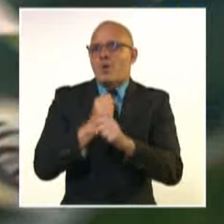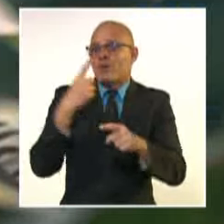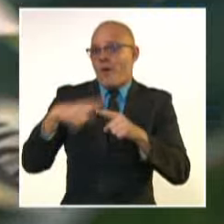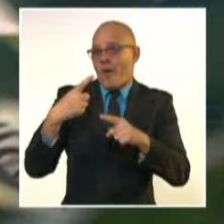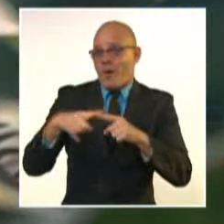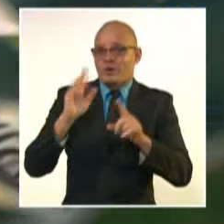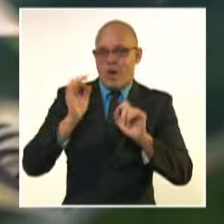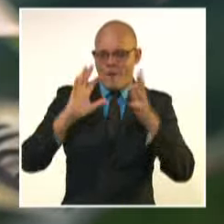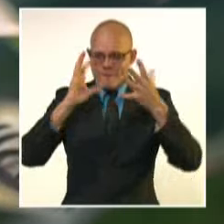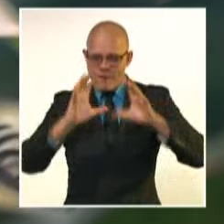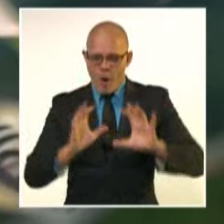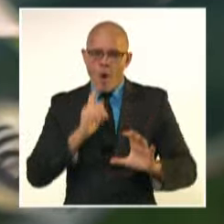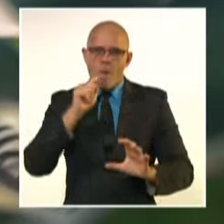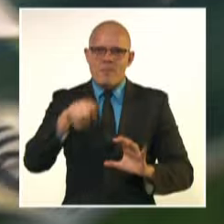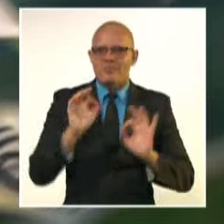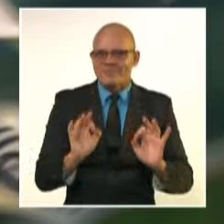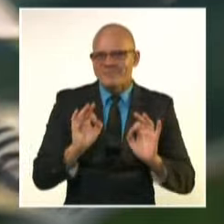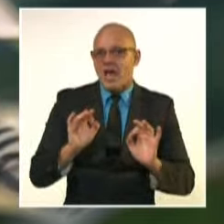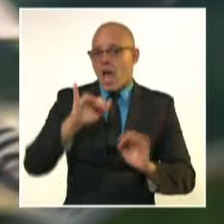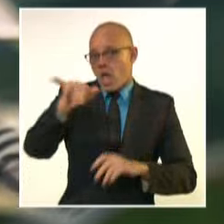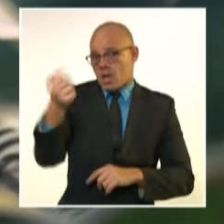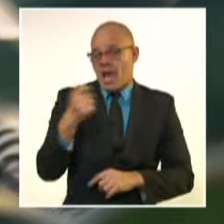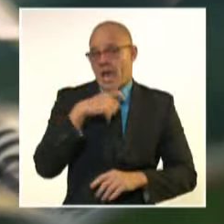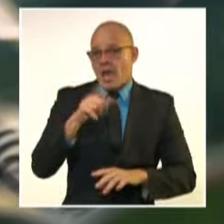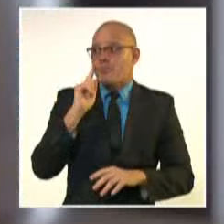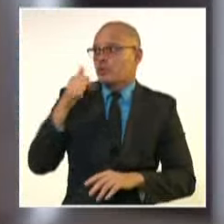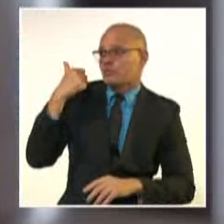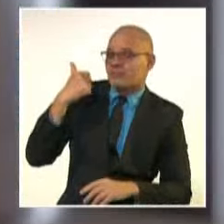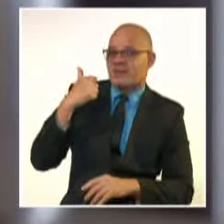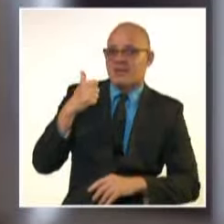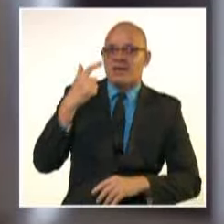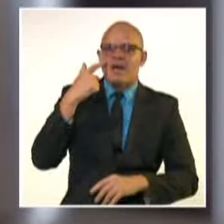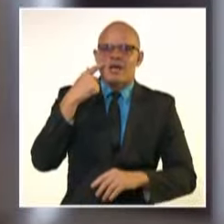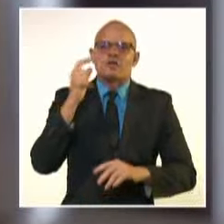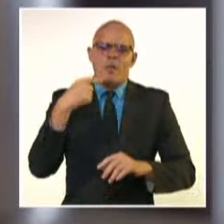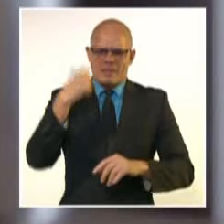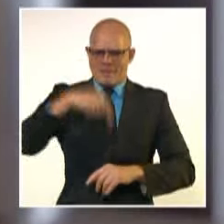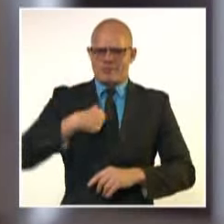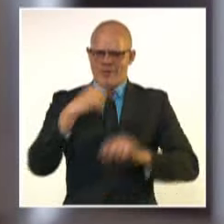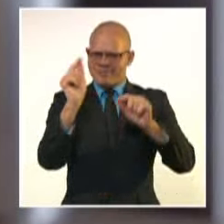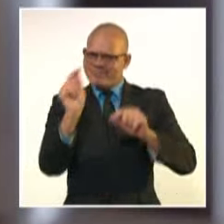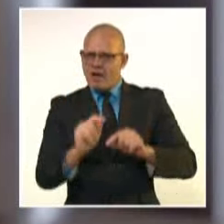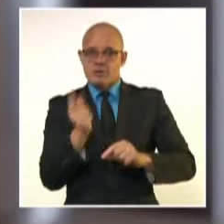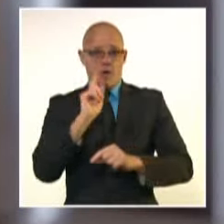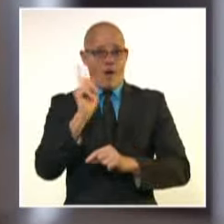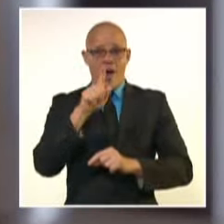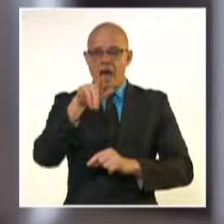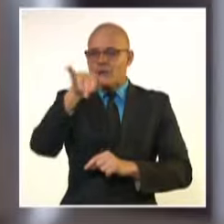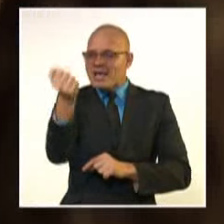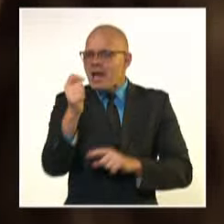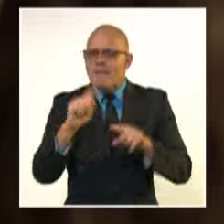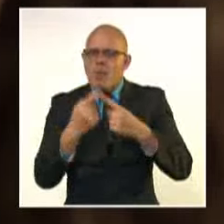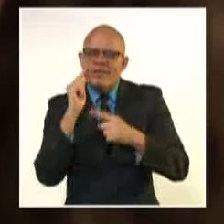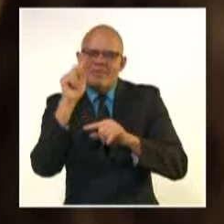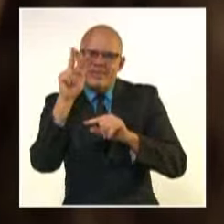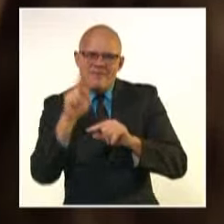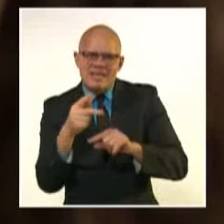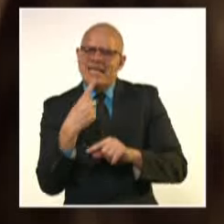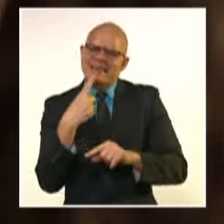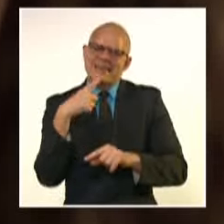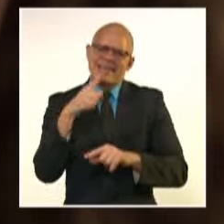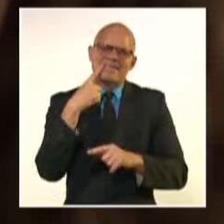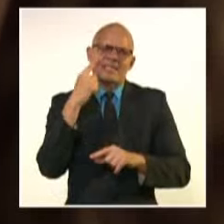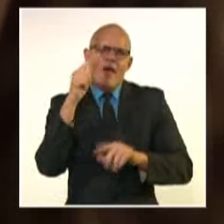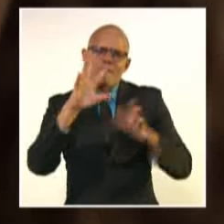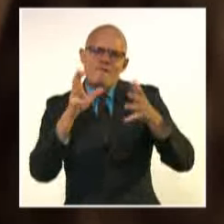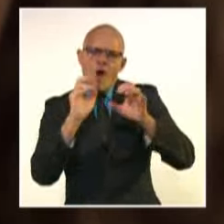inteligencia artificial. Vemos una imagen hecha por IA y sabemos que lo es por unos rasgos muy particulares, unas